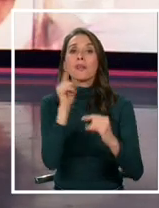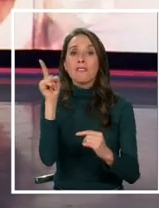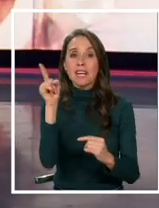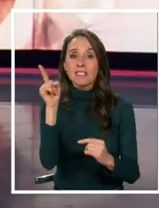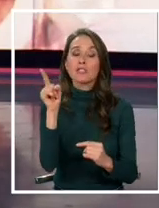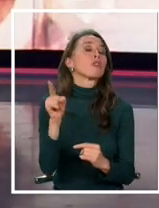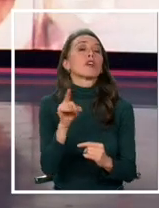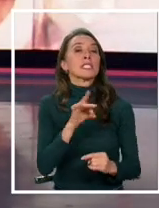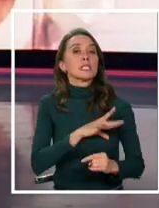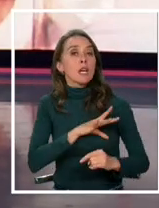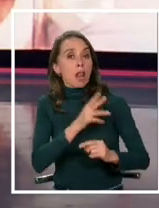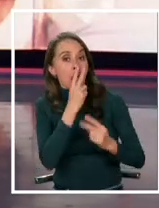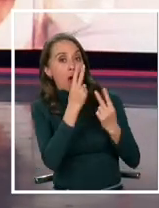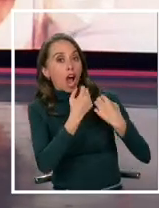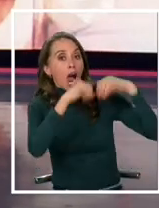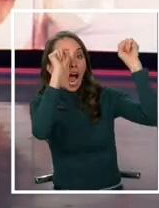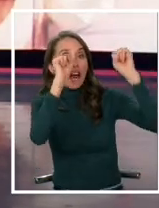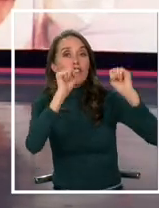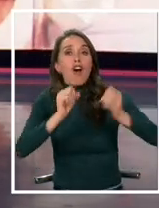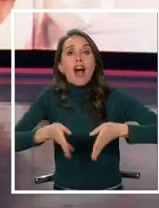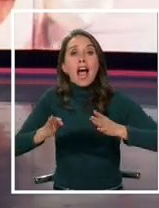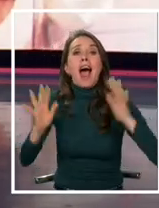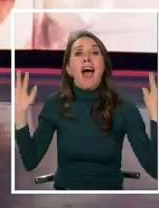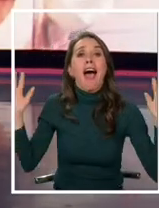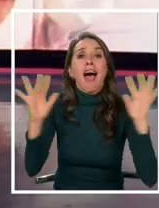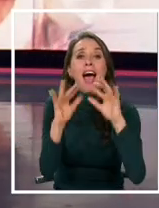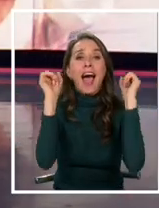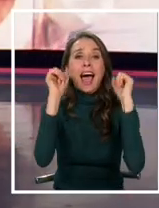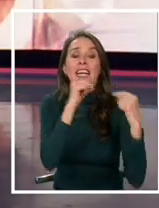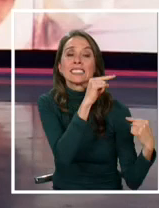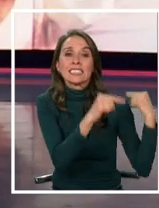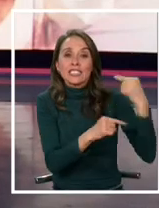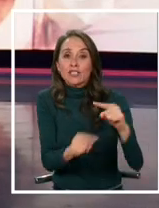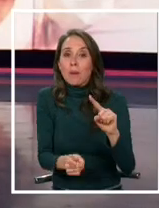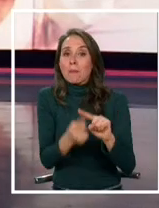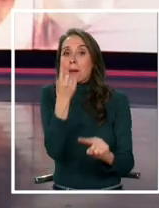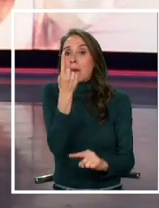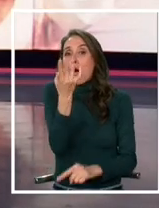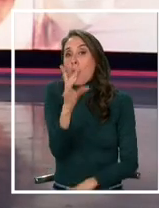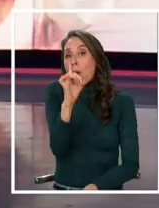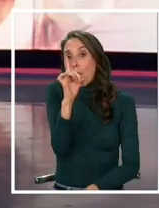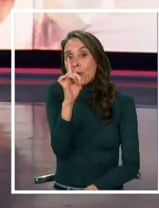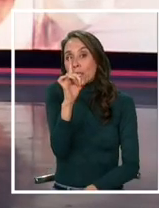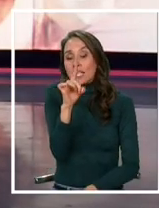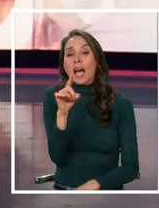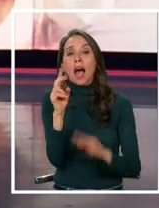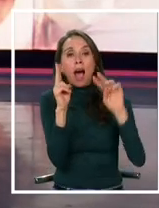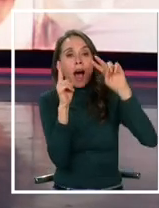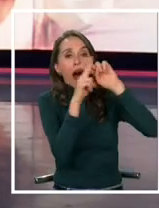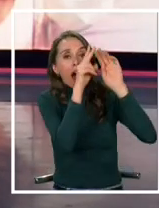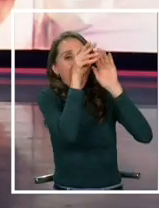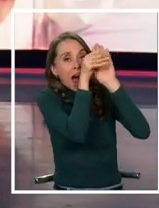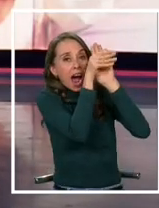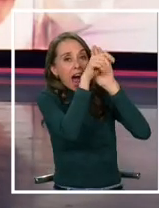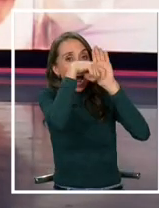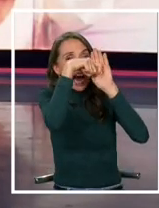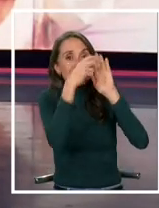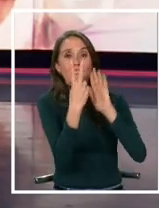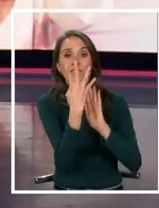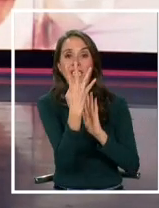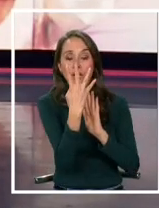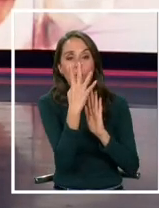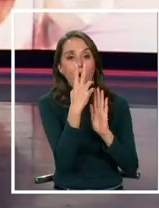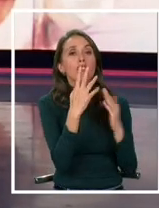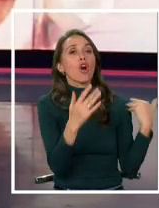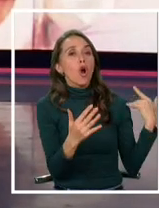en las calles esto que era una victoria inédita Bueno lo sigue siendo todavía no única hoy en archivo 24 recordamos el camino